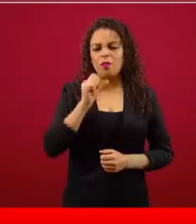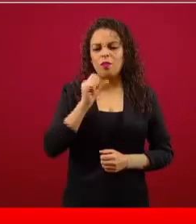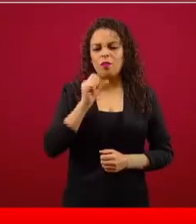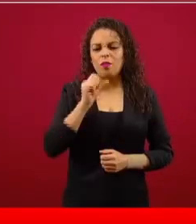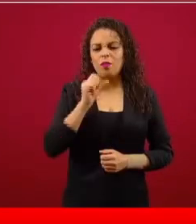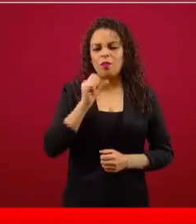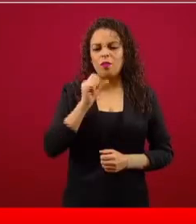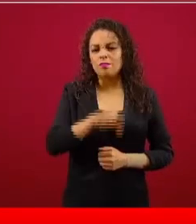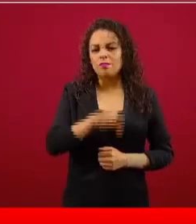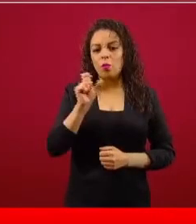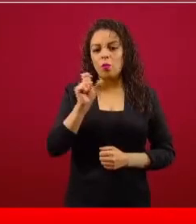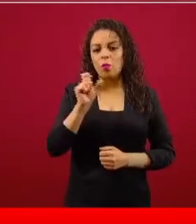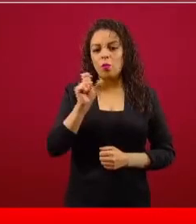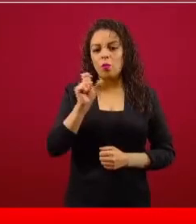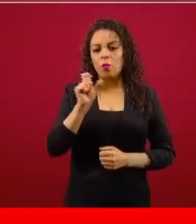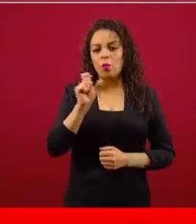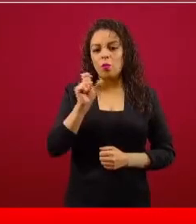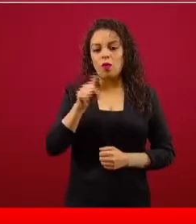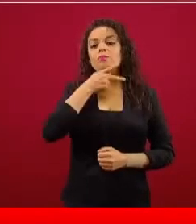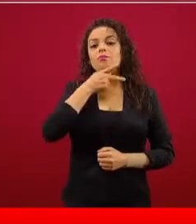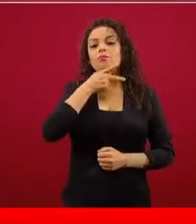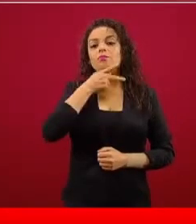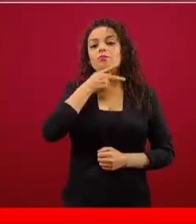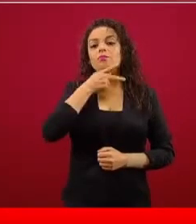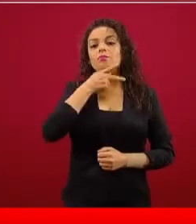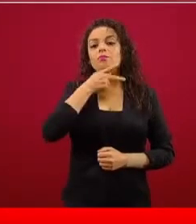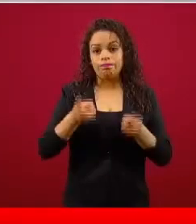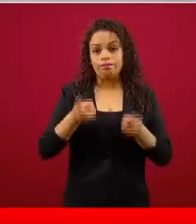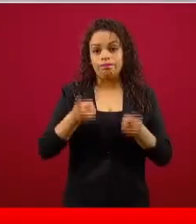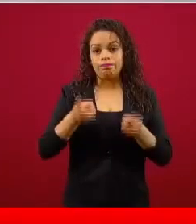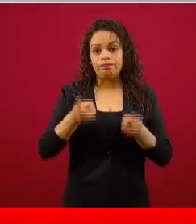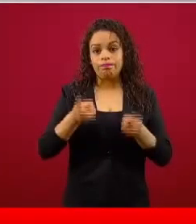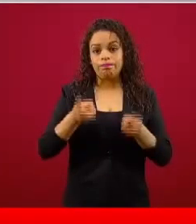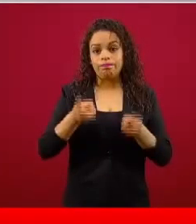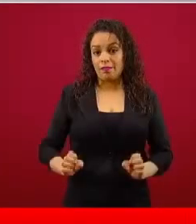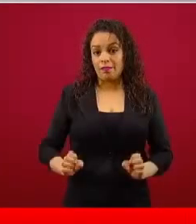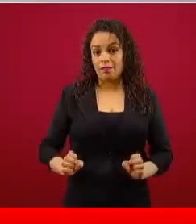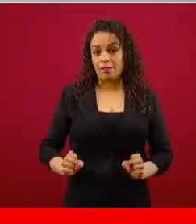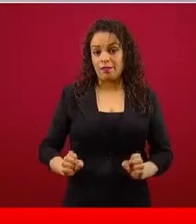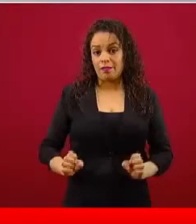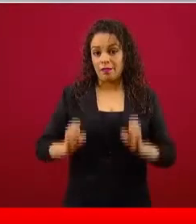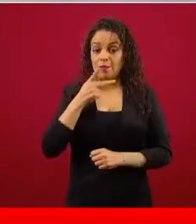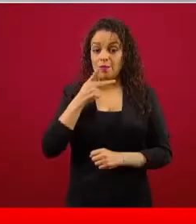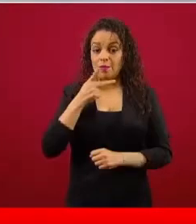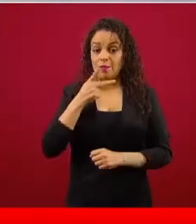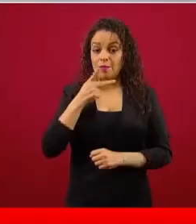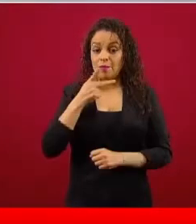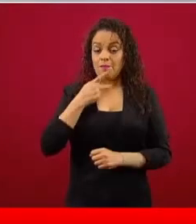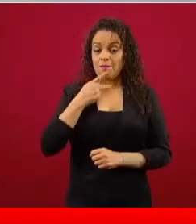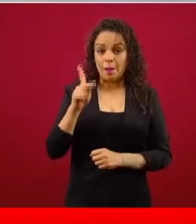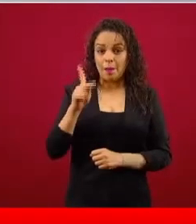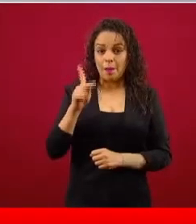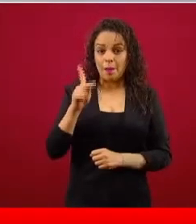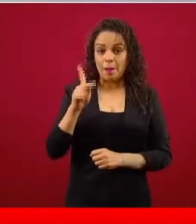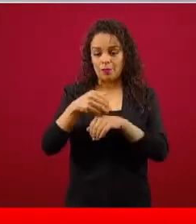combustible, que en el piso 3 del robo de Pemex había todo,